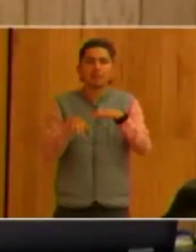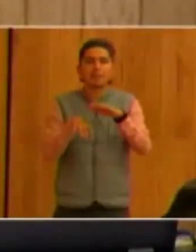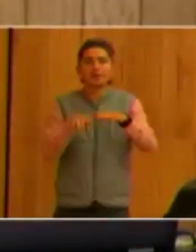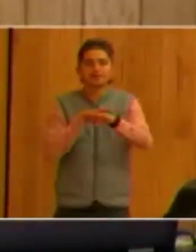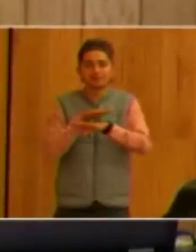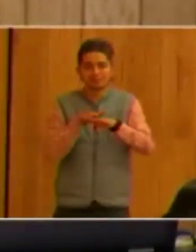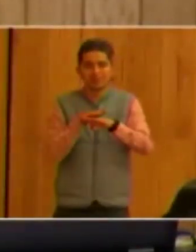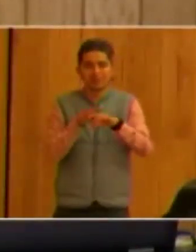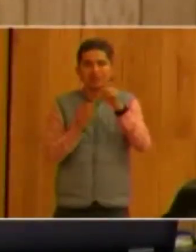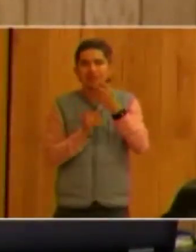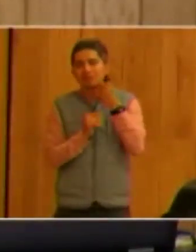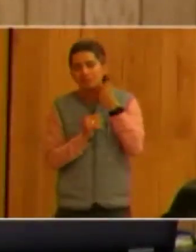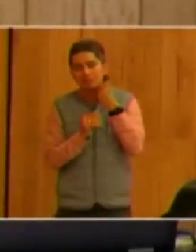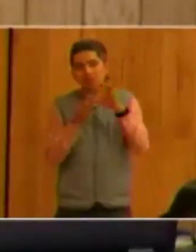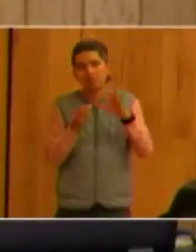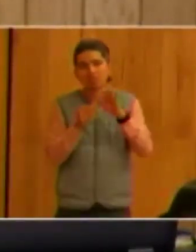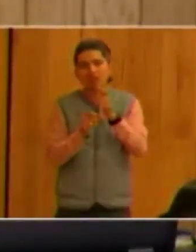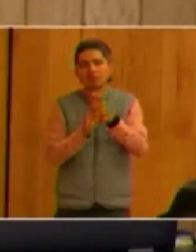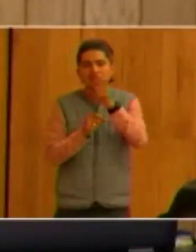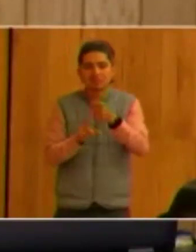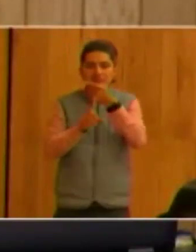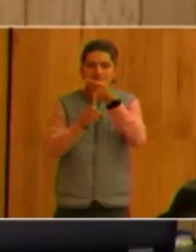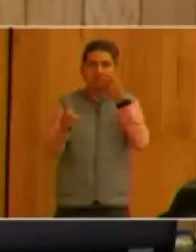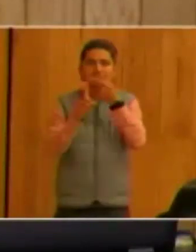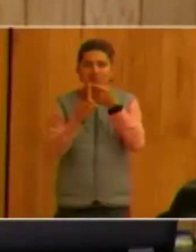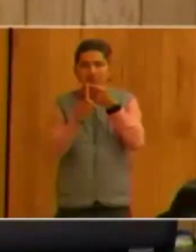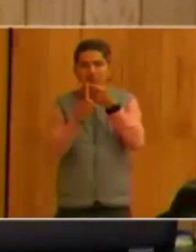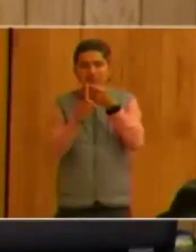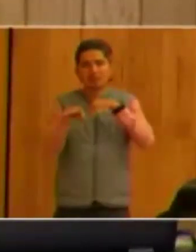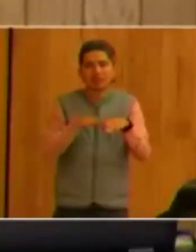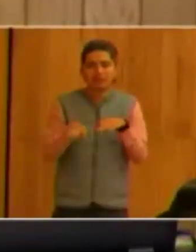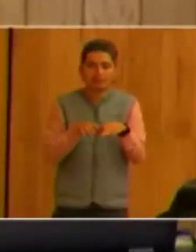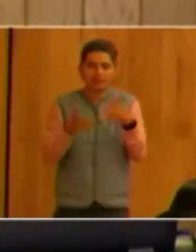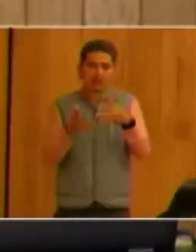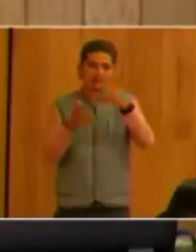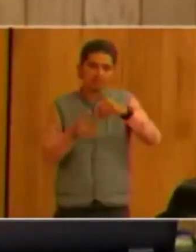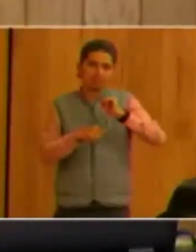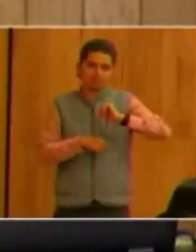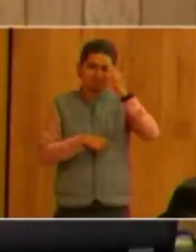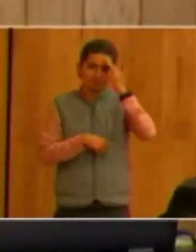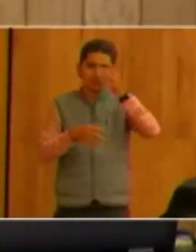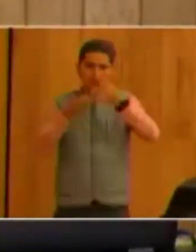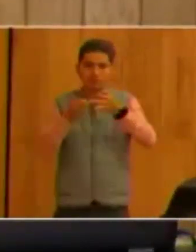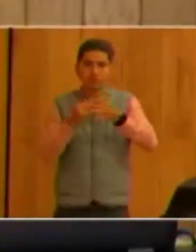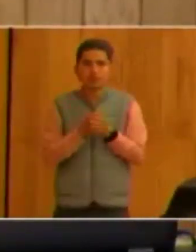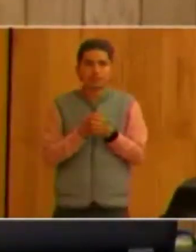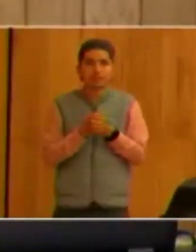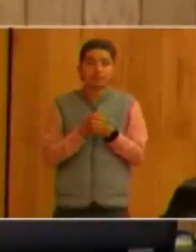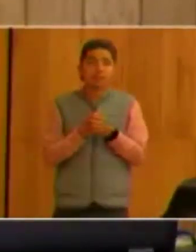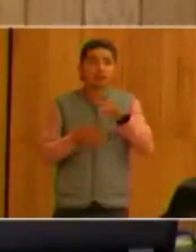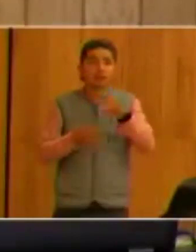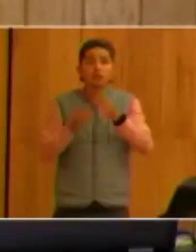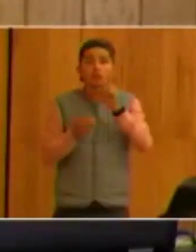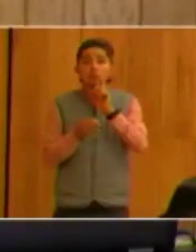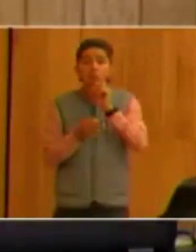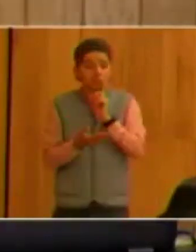básicas del derecho del trabajo, sus principios, la conciliación y su aplicación en sede judicial. Y por tanto, la jueza